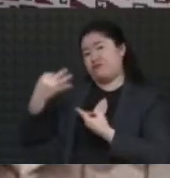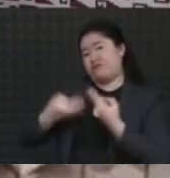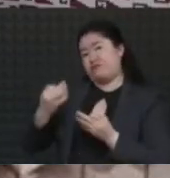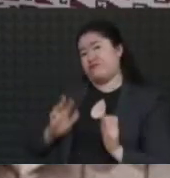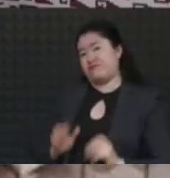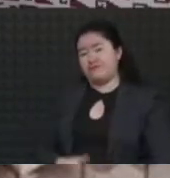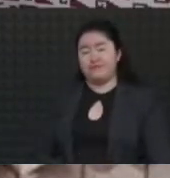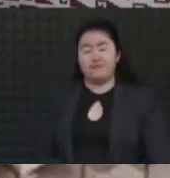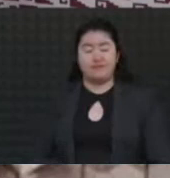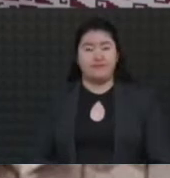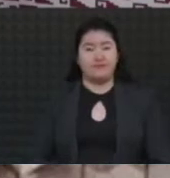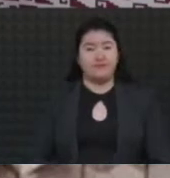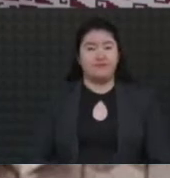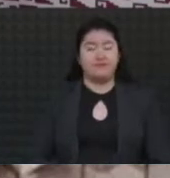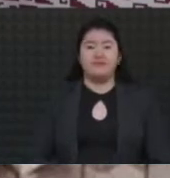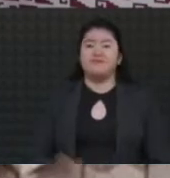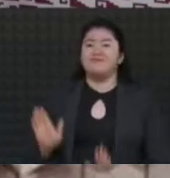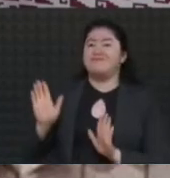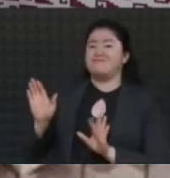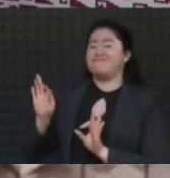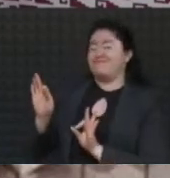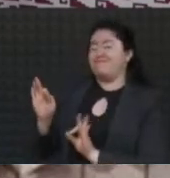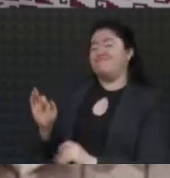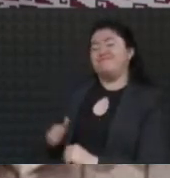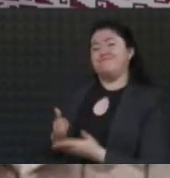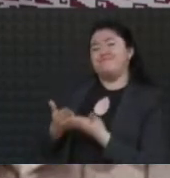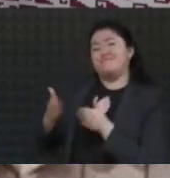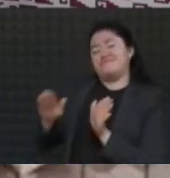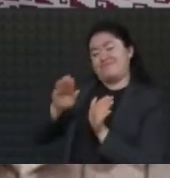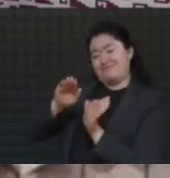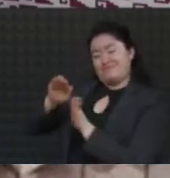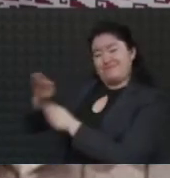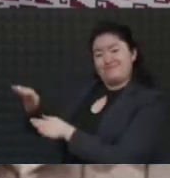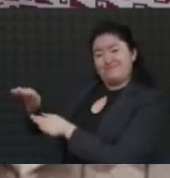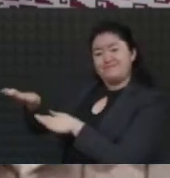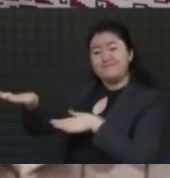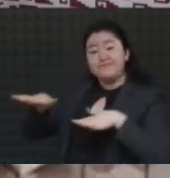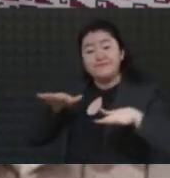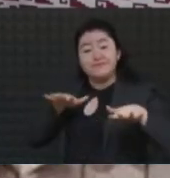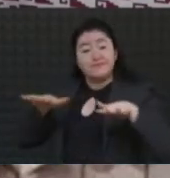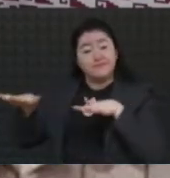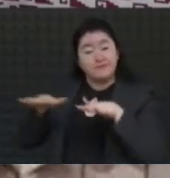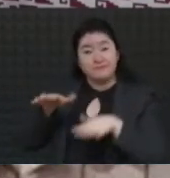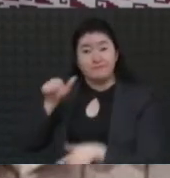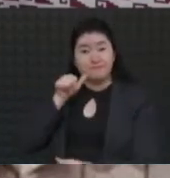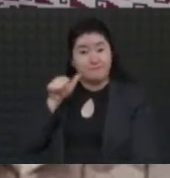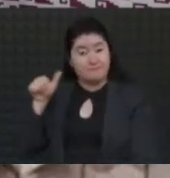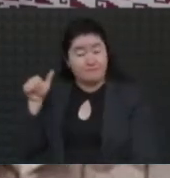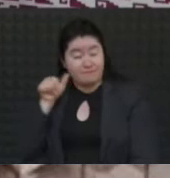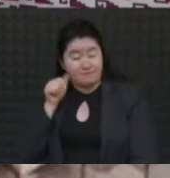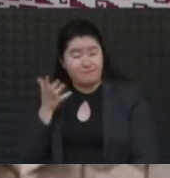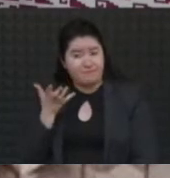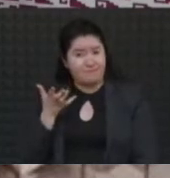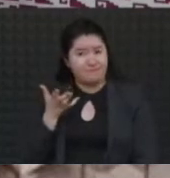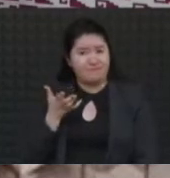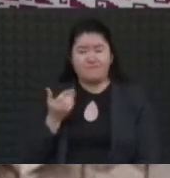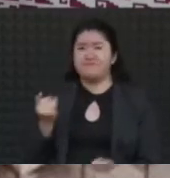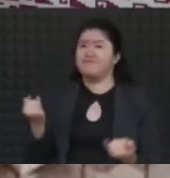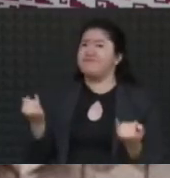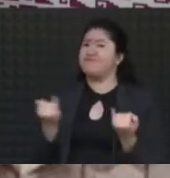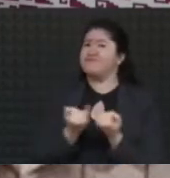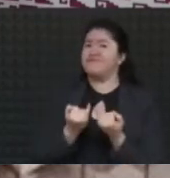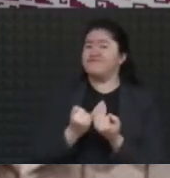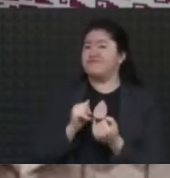Perfecto, doctora. Y también me gustaría preguntarle en otro tema, en el sismo de ayer, no sé si ya identificaron